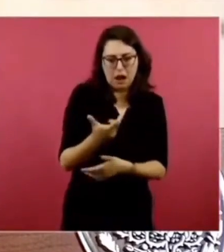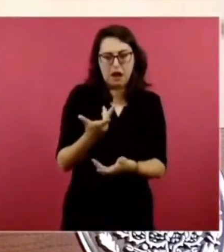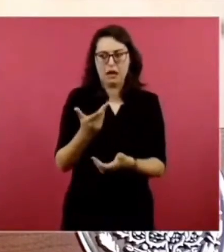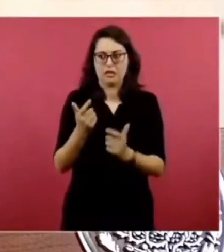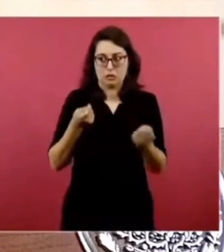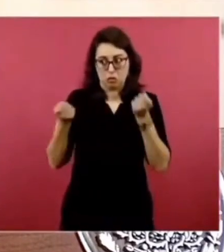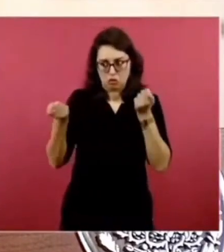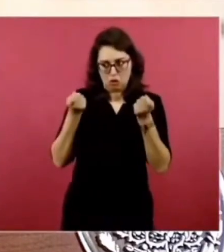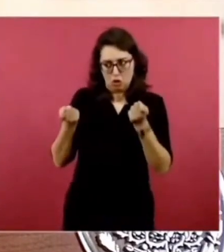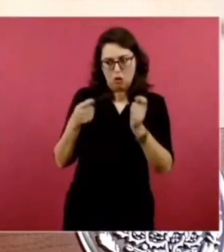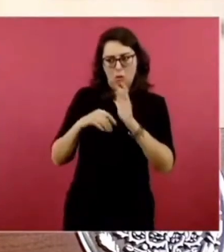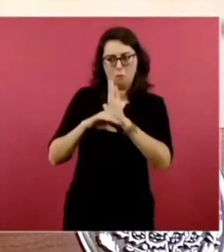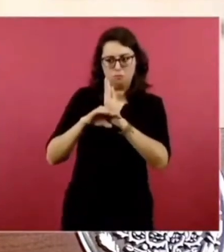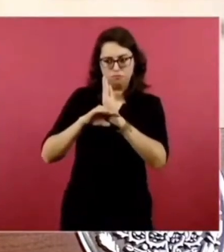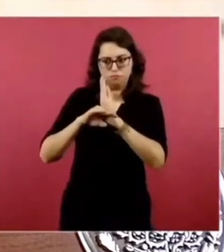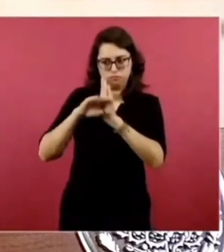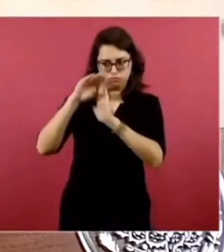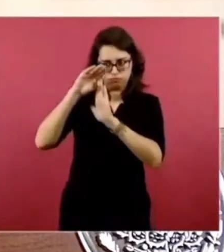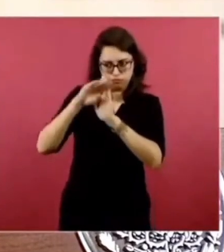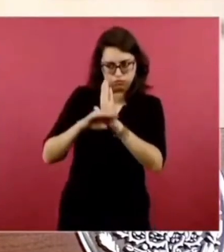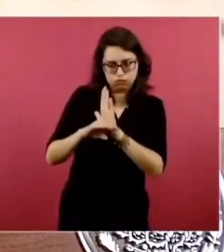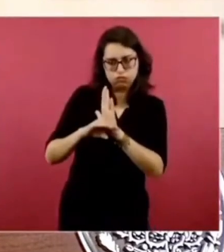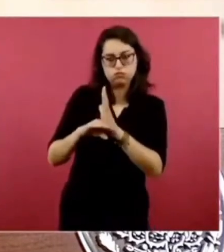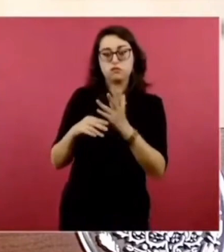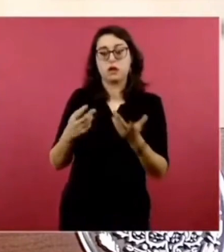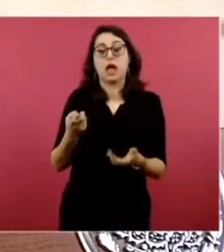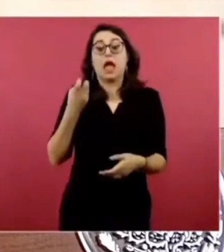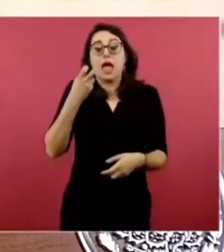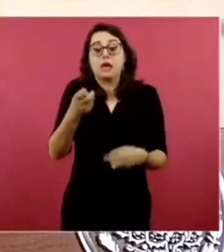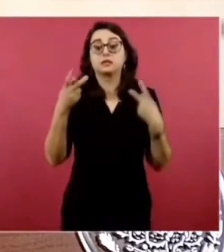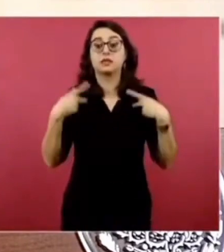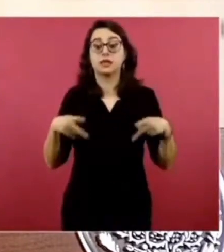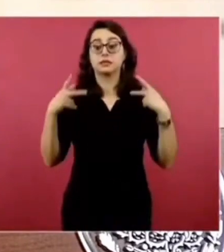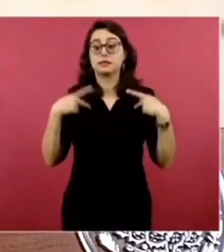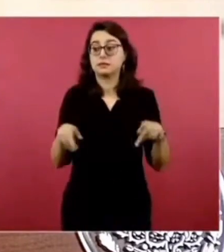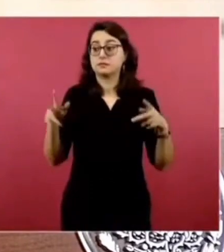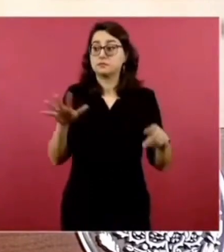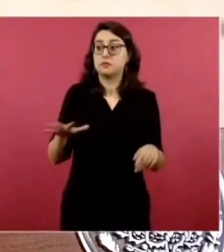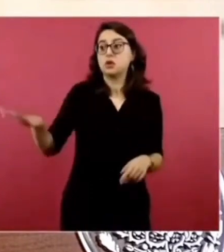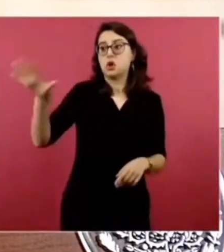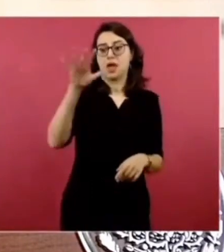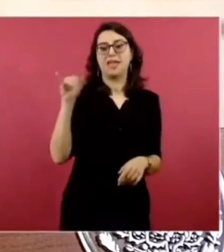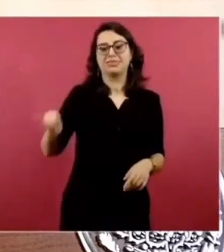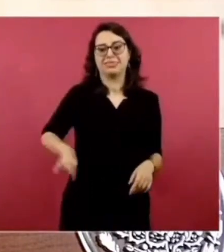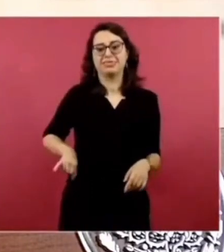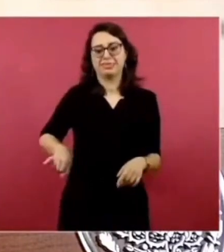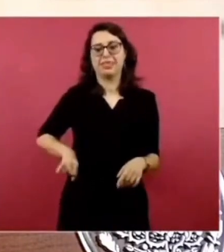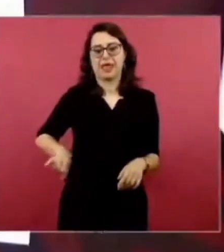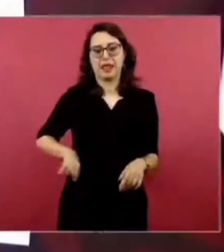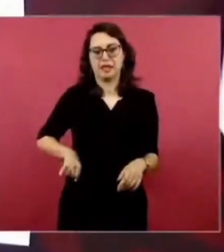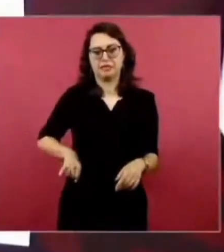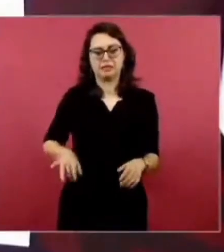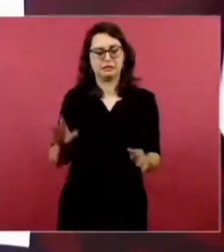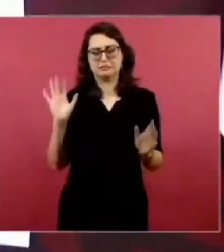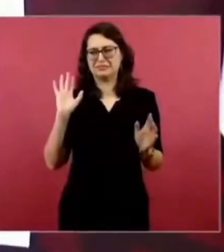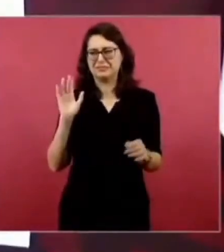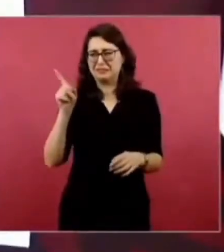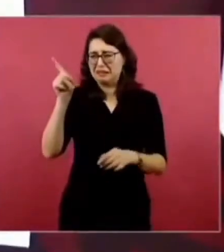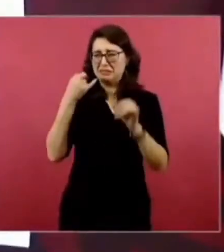Eso es lo que le importa a la mayoría de la gente y es lo que tenemos que